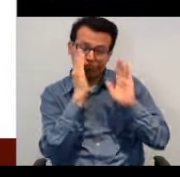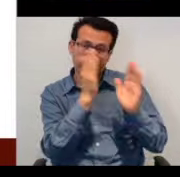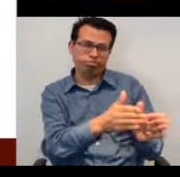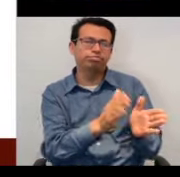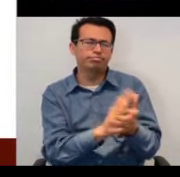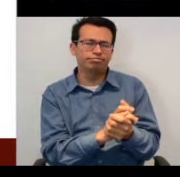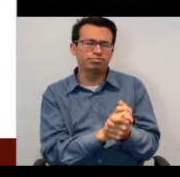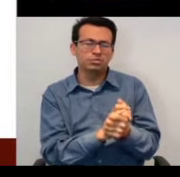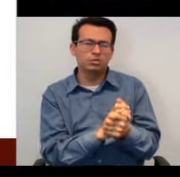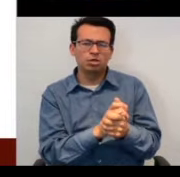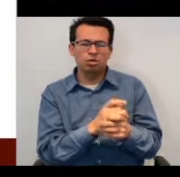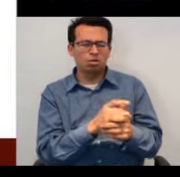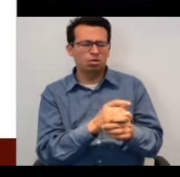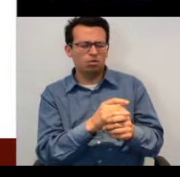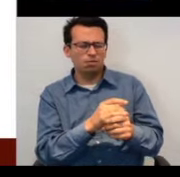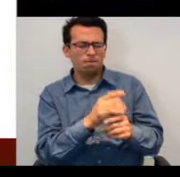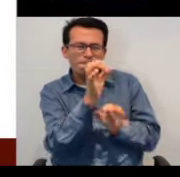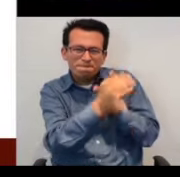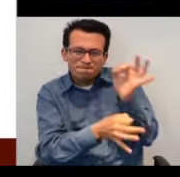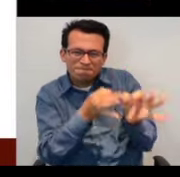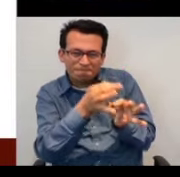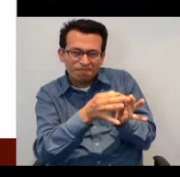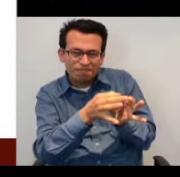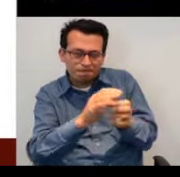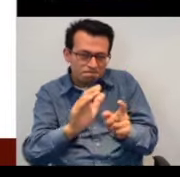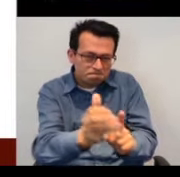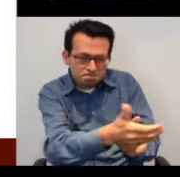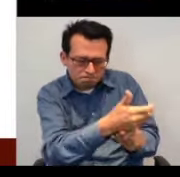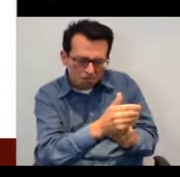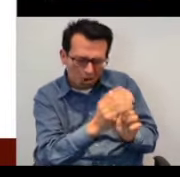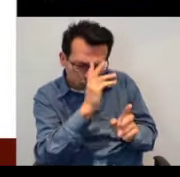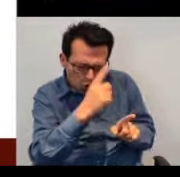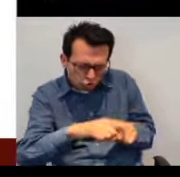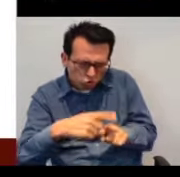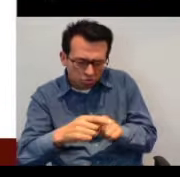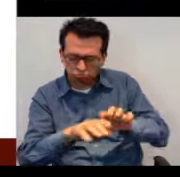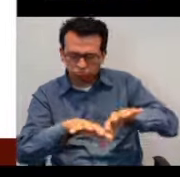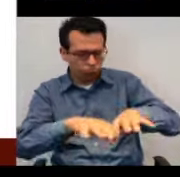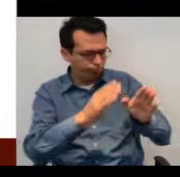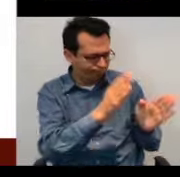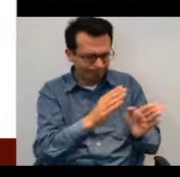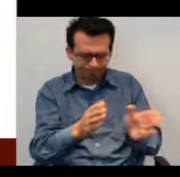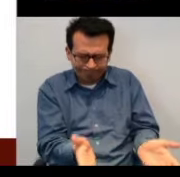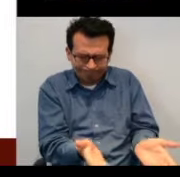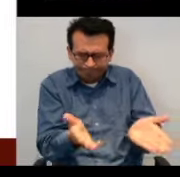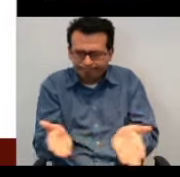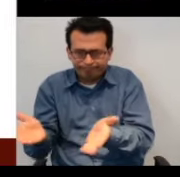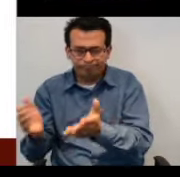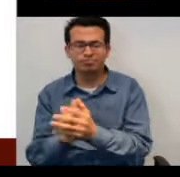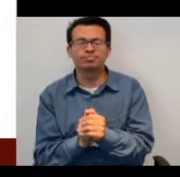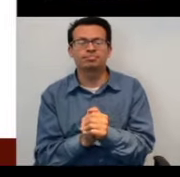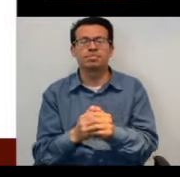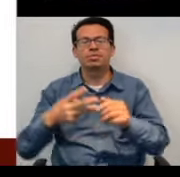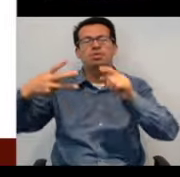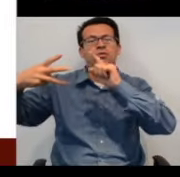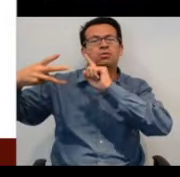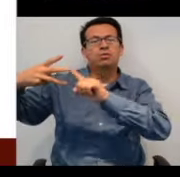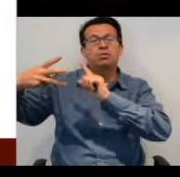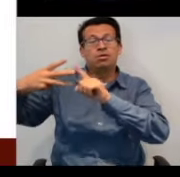hay que proteger las particularidades y realzarlas desde la diversidad. El segundo aspecto es promover el respeto a